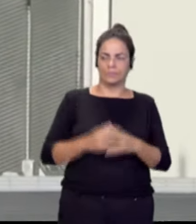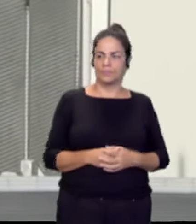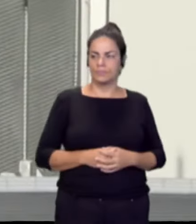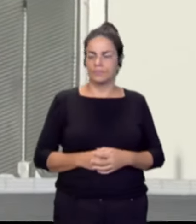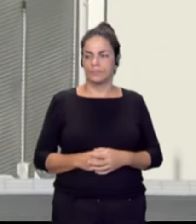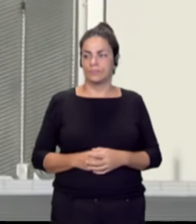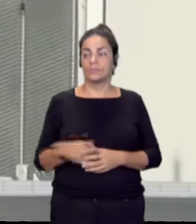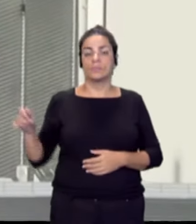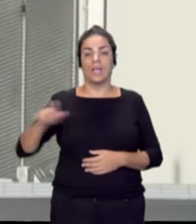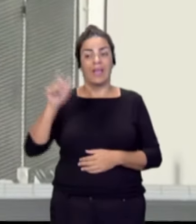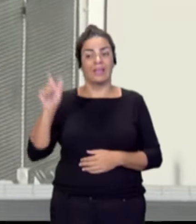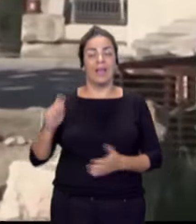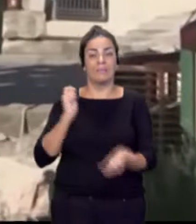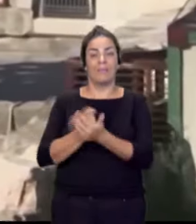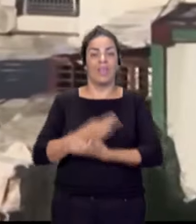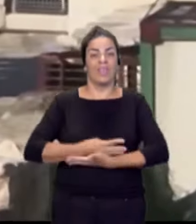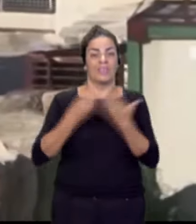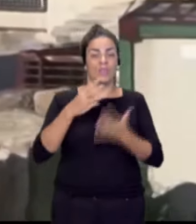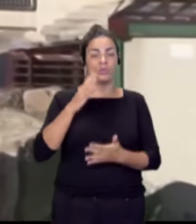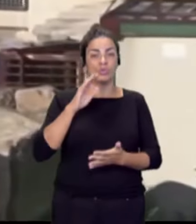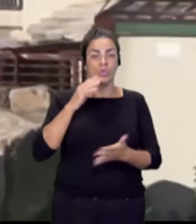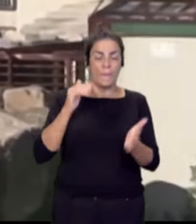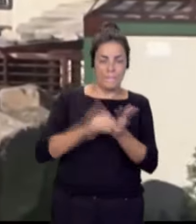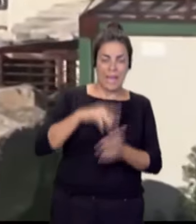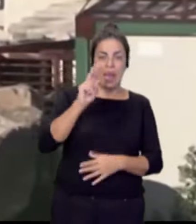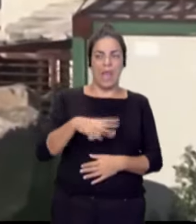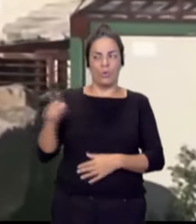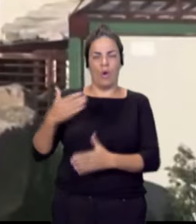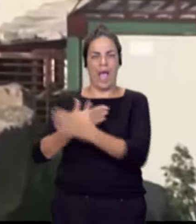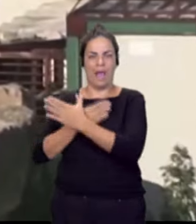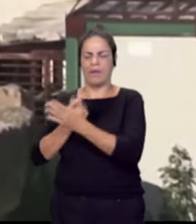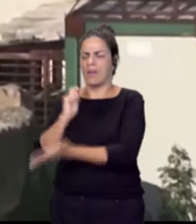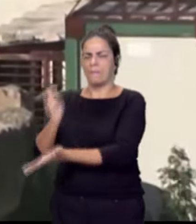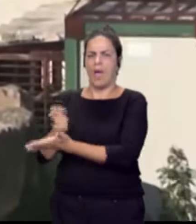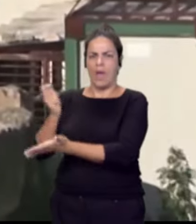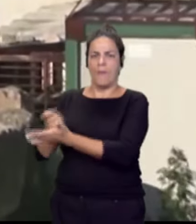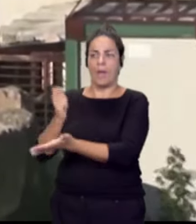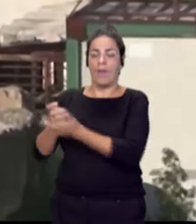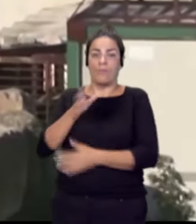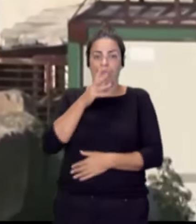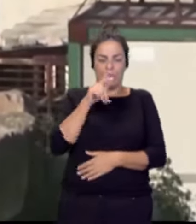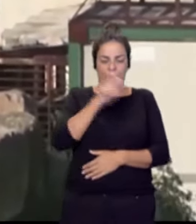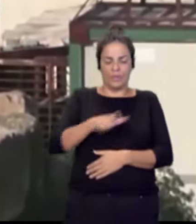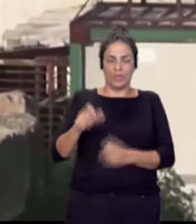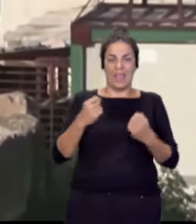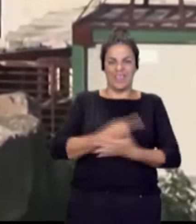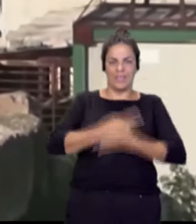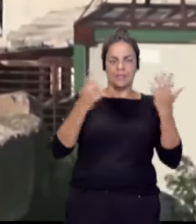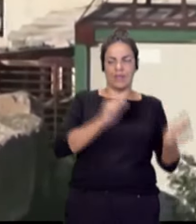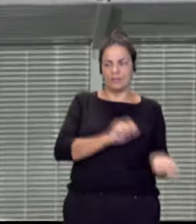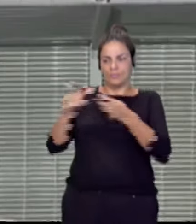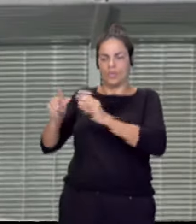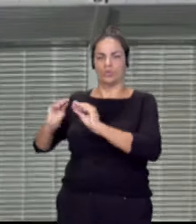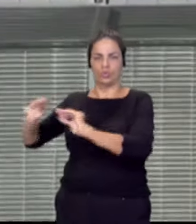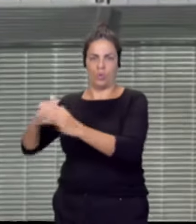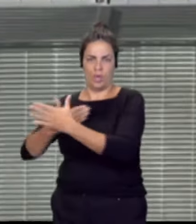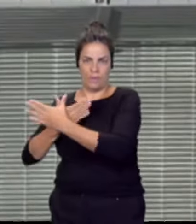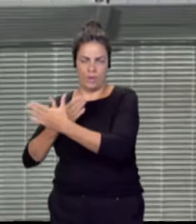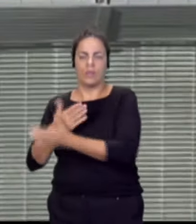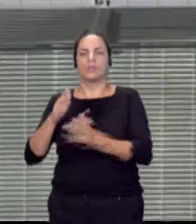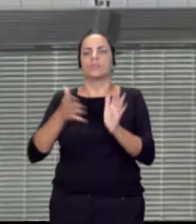Italia va a pagar 18.000 euros a Albania por cada una de las 16 personas que ha deportado hoy a su territorio, fuera de la Unión Europea. Son